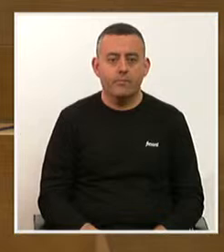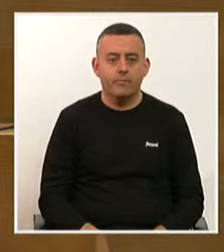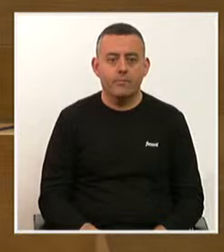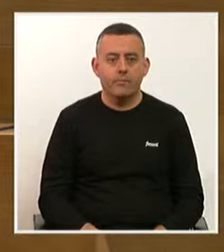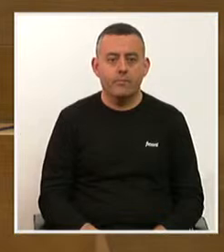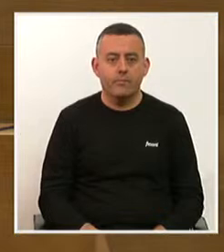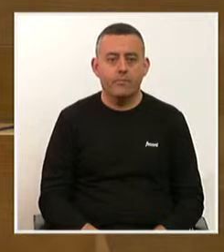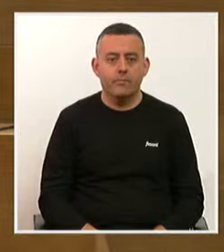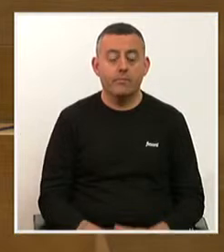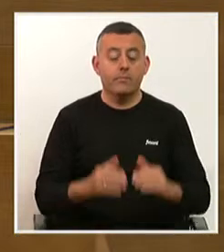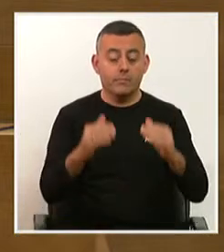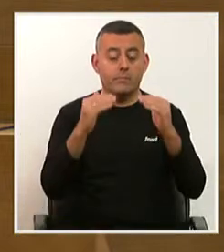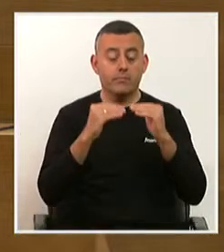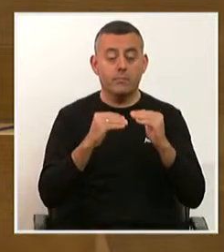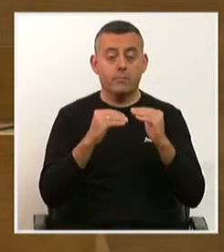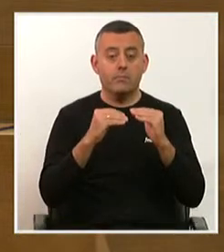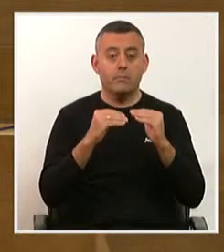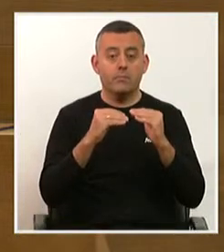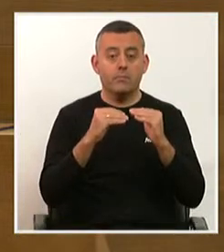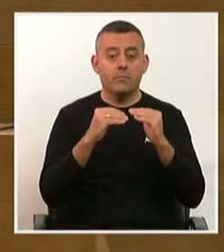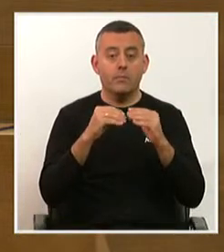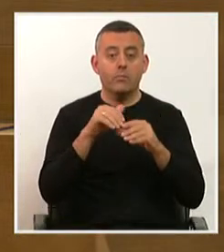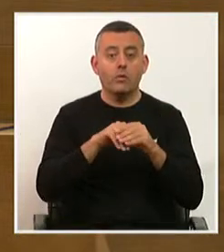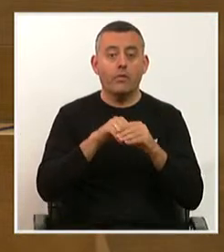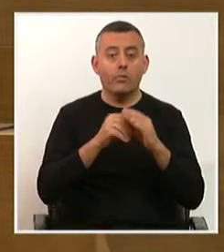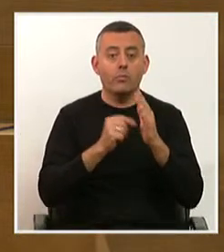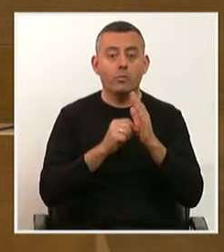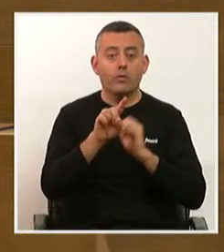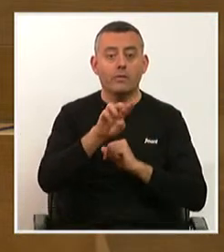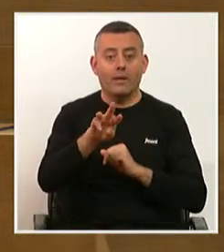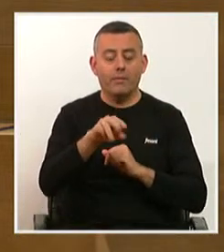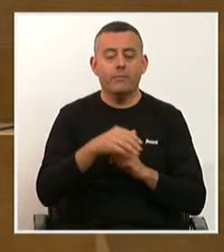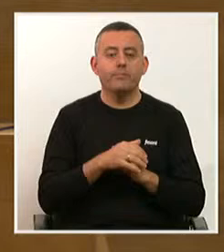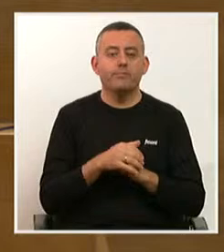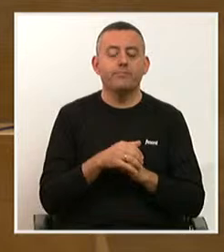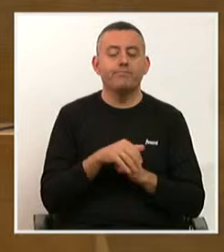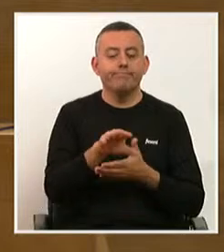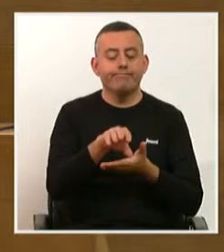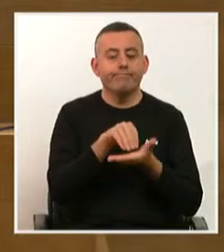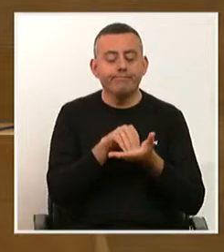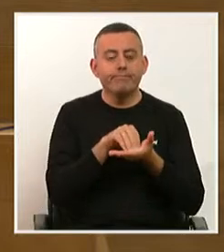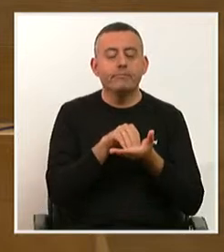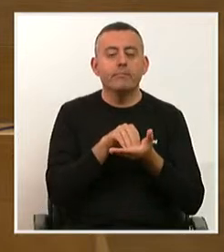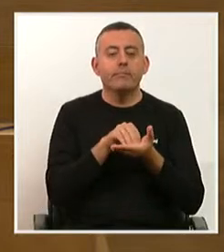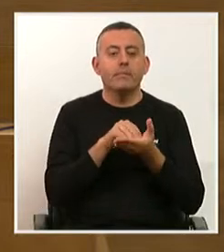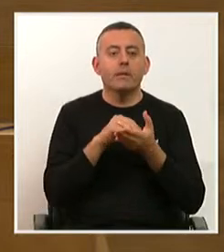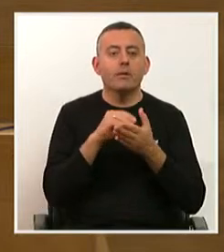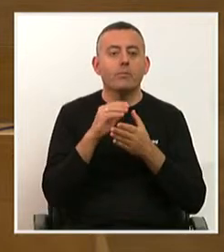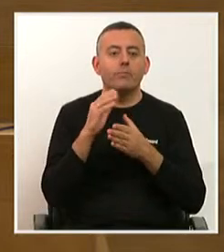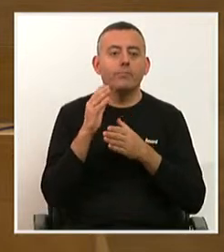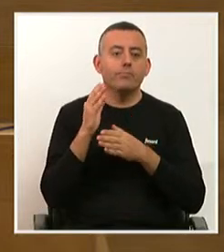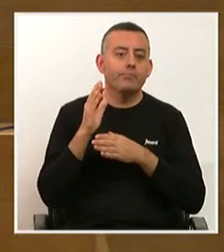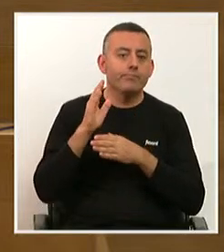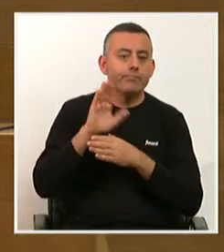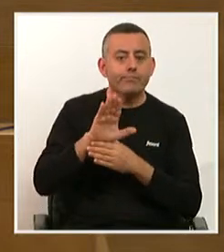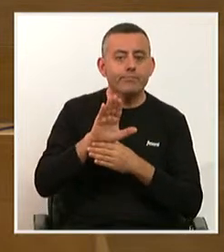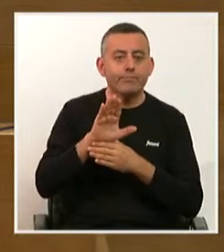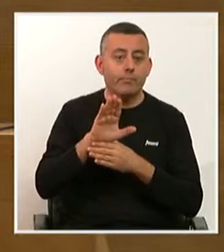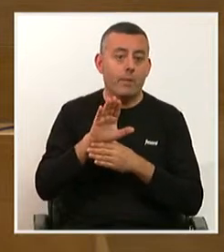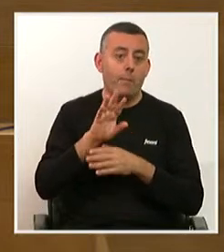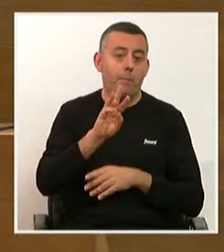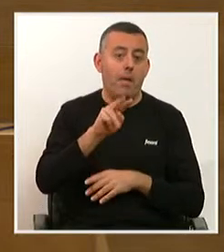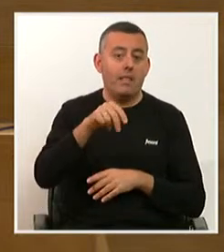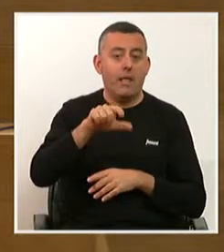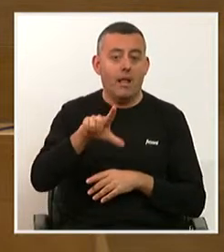iniciativa pasamos ahora a la votación del punto 13 toma en consideración de la proposición no de ley de